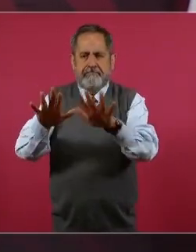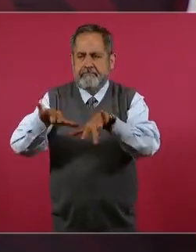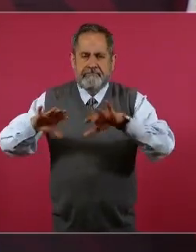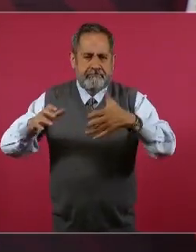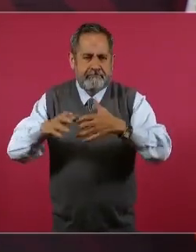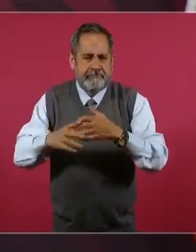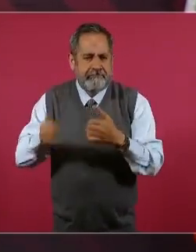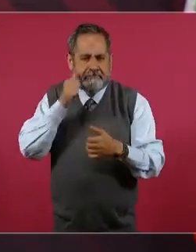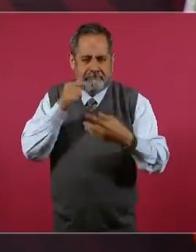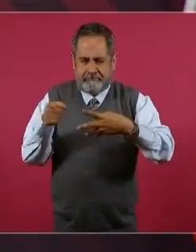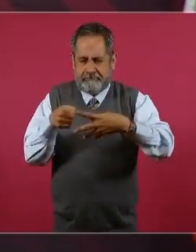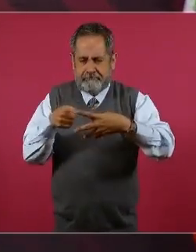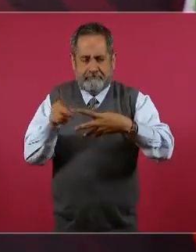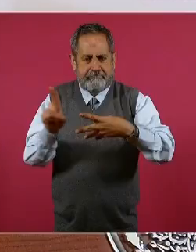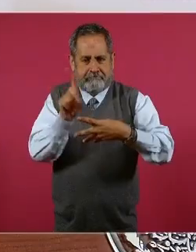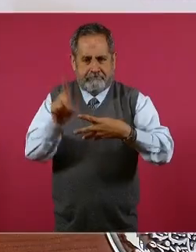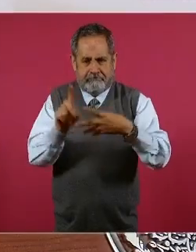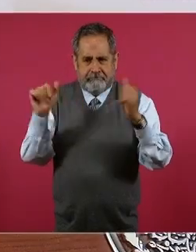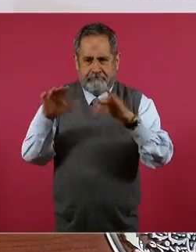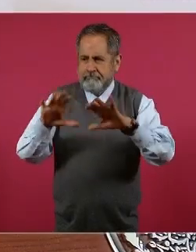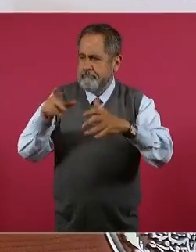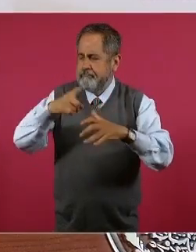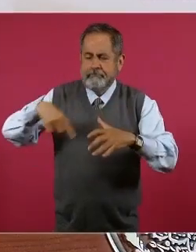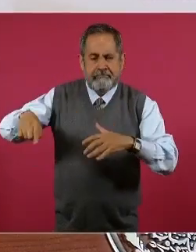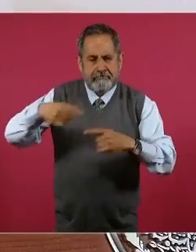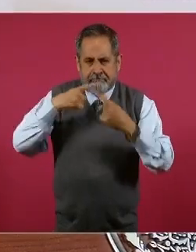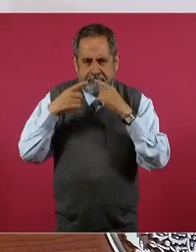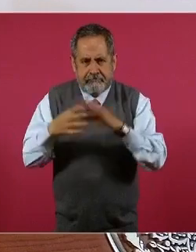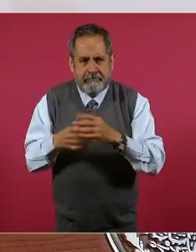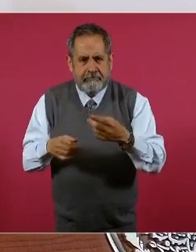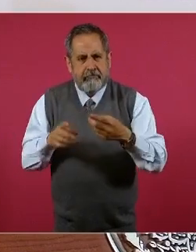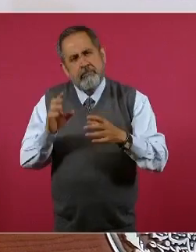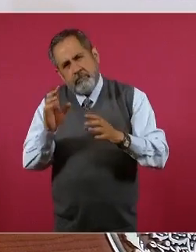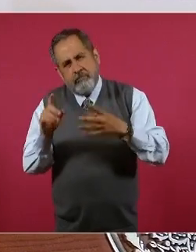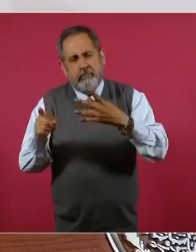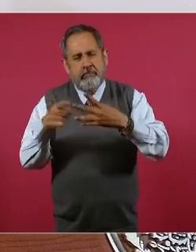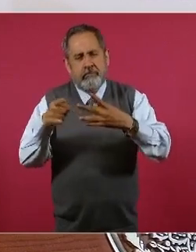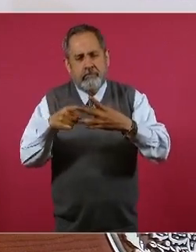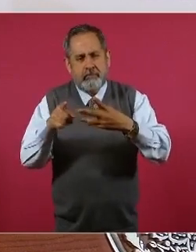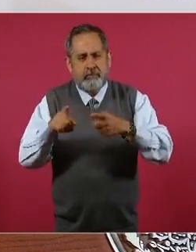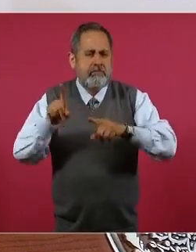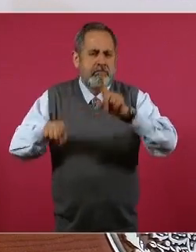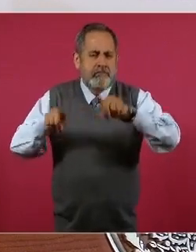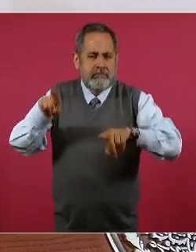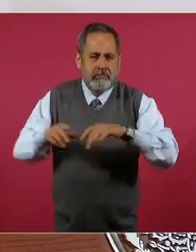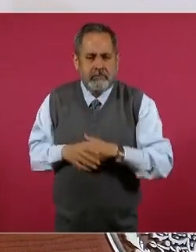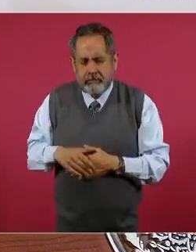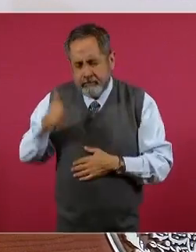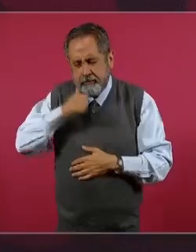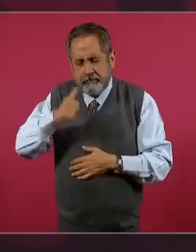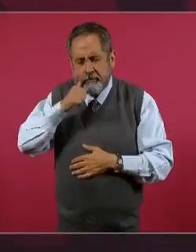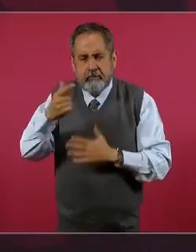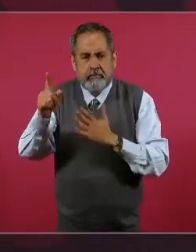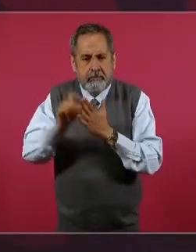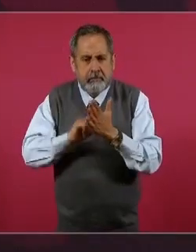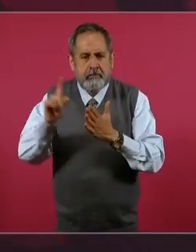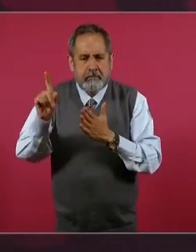el primer domingo del mes o el segundo domingo, ya se sabía mes con mes